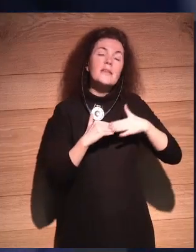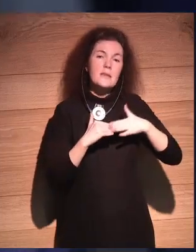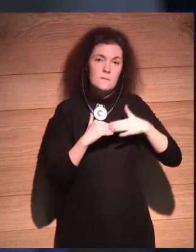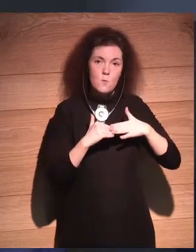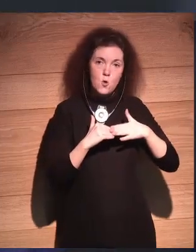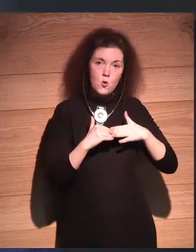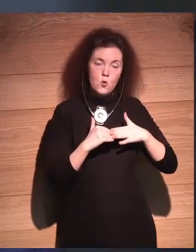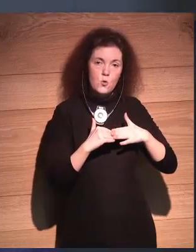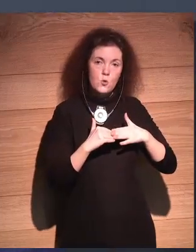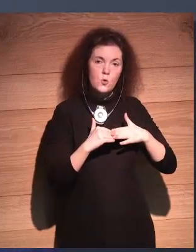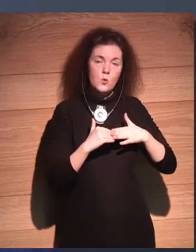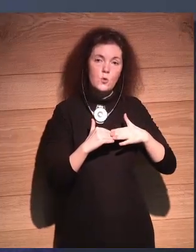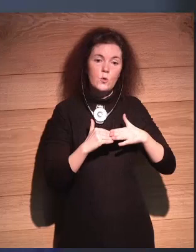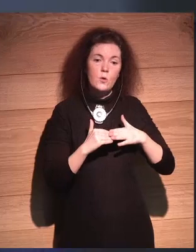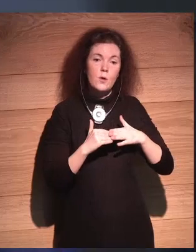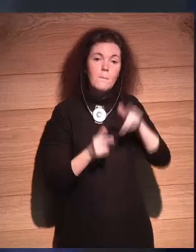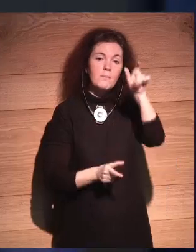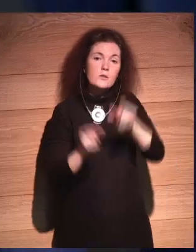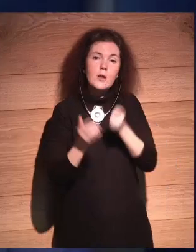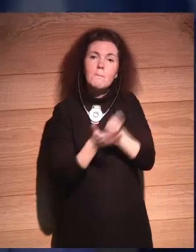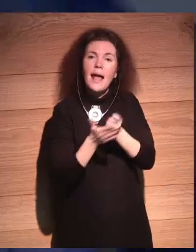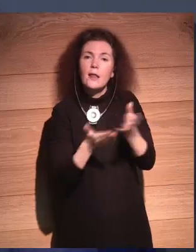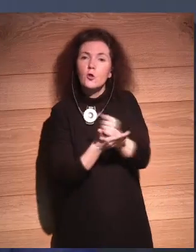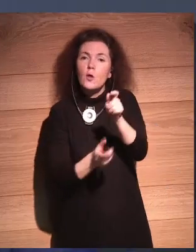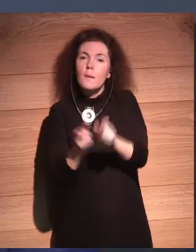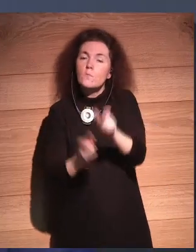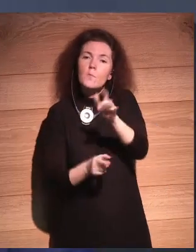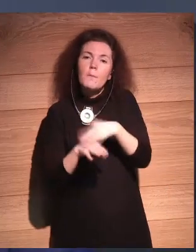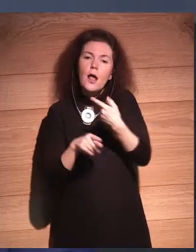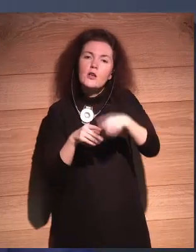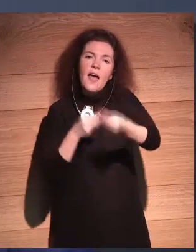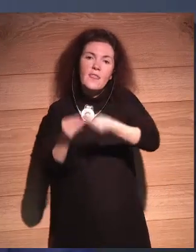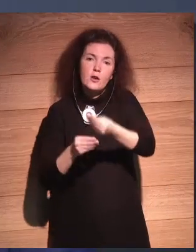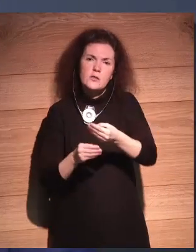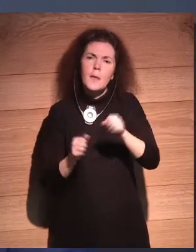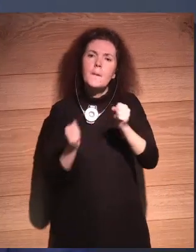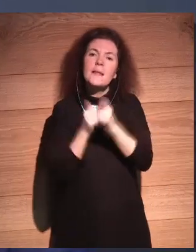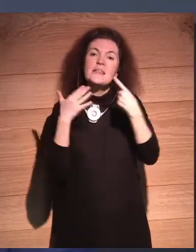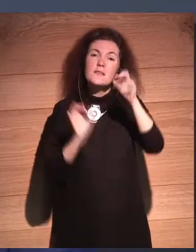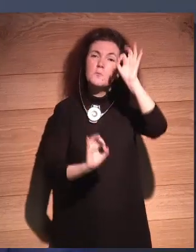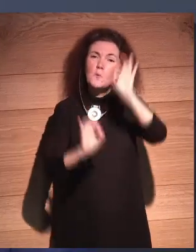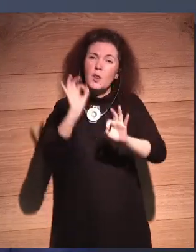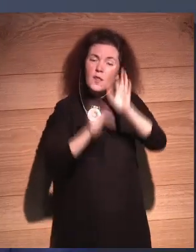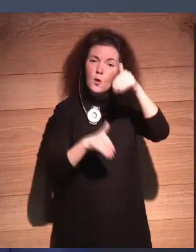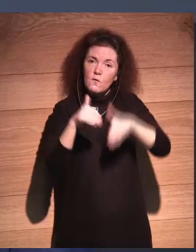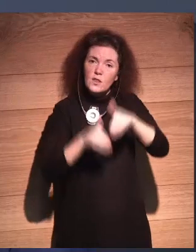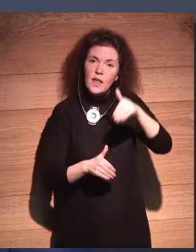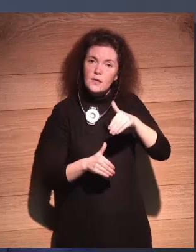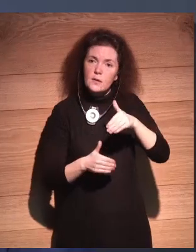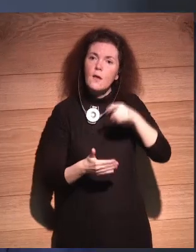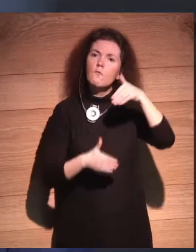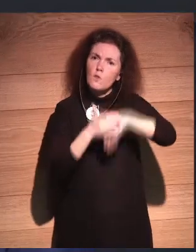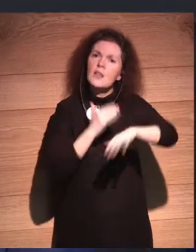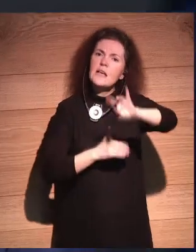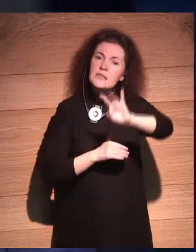básico. Es decir, pagar a todo el mundo para que hiciera cosas. Y un 26% de los votantes votaron a favor.